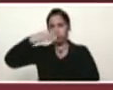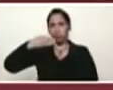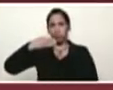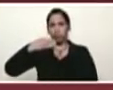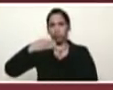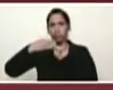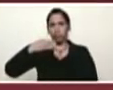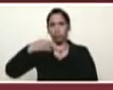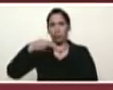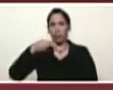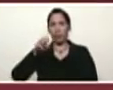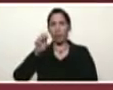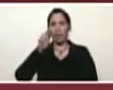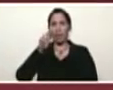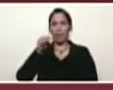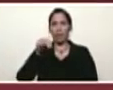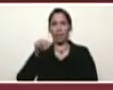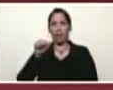Hernández Dala,